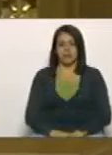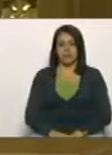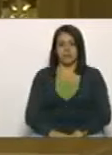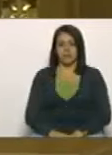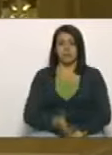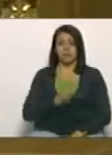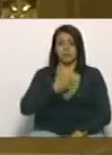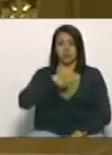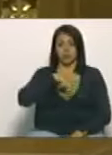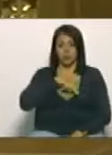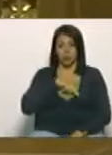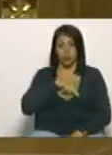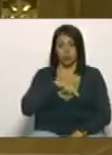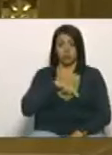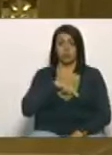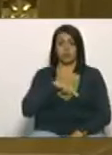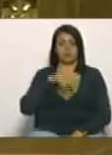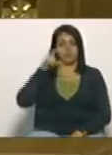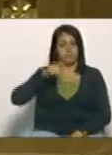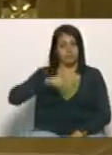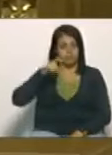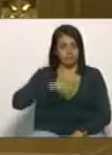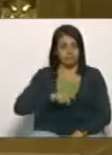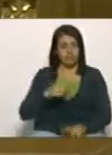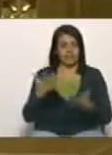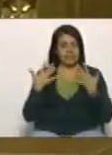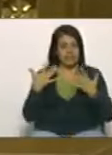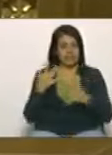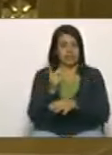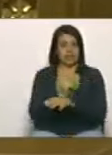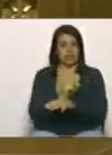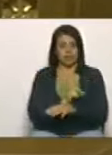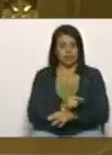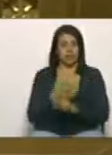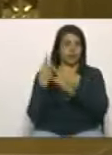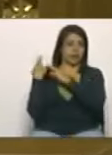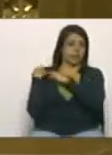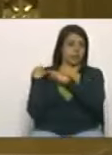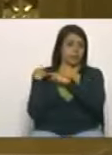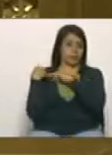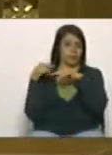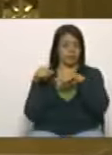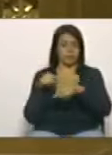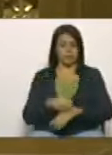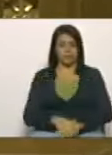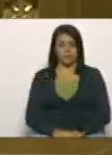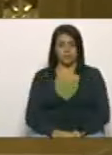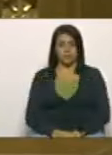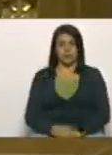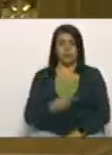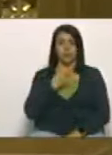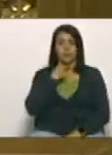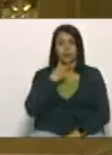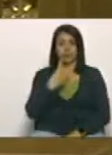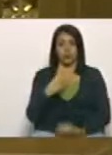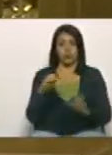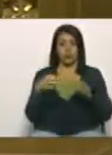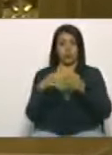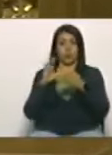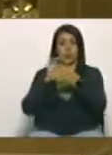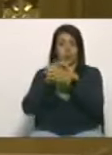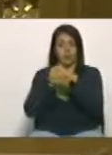nos corresponde de manera necesaria, urgida, como representante o vocera del Grupo de